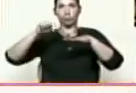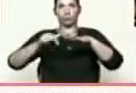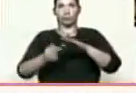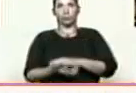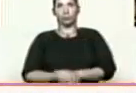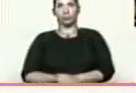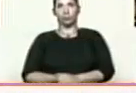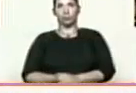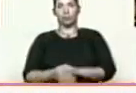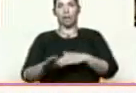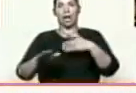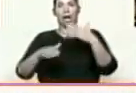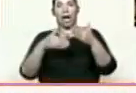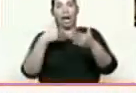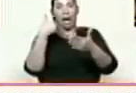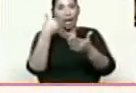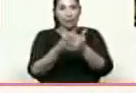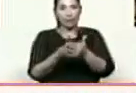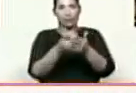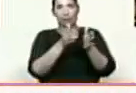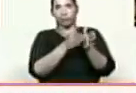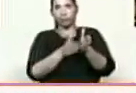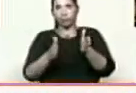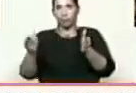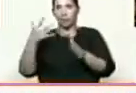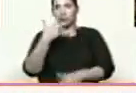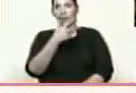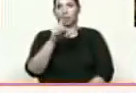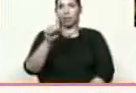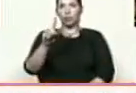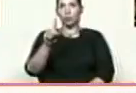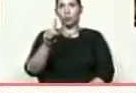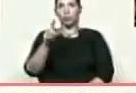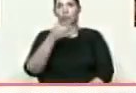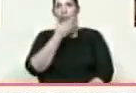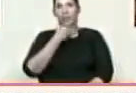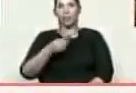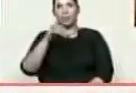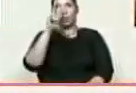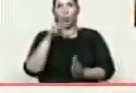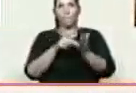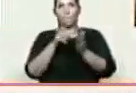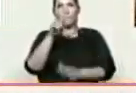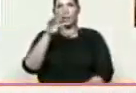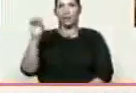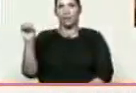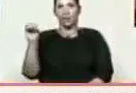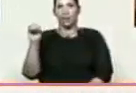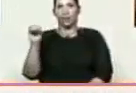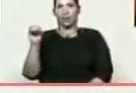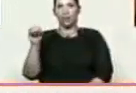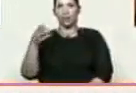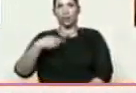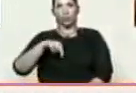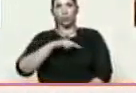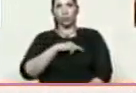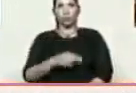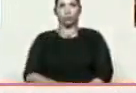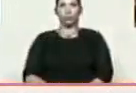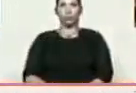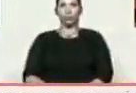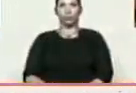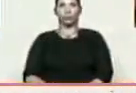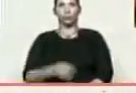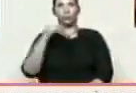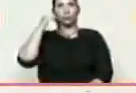31 de diciembre del 2020 al menos. Pero la constituyente no se hace por tiempo. La